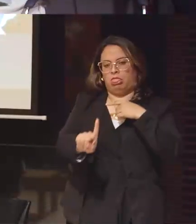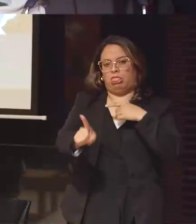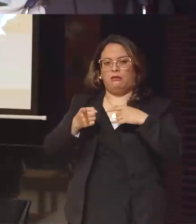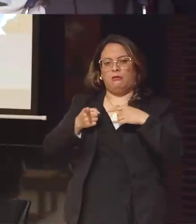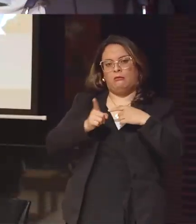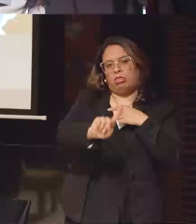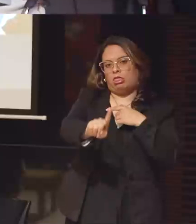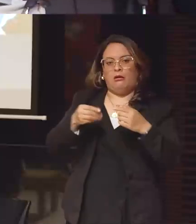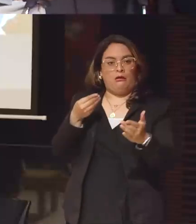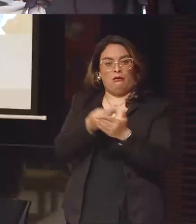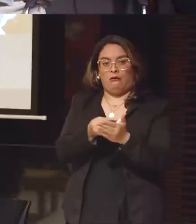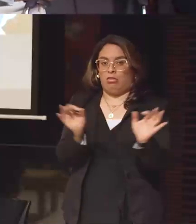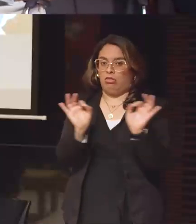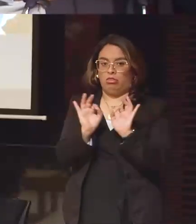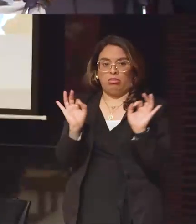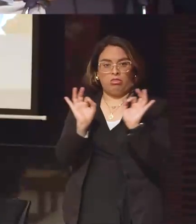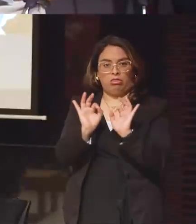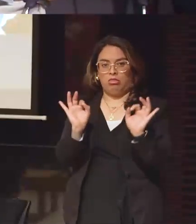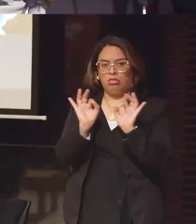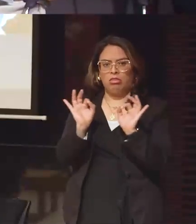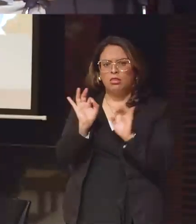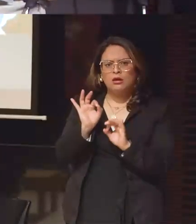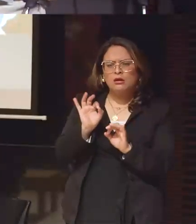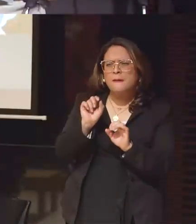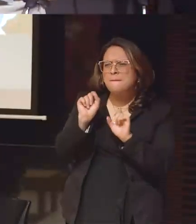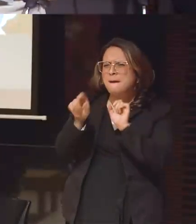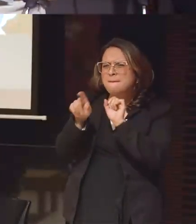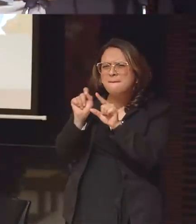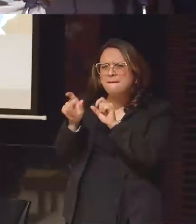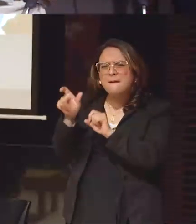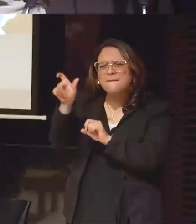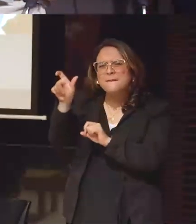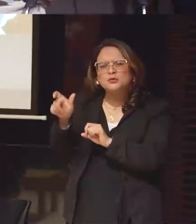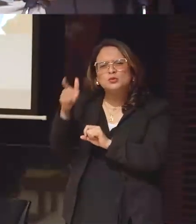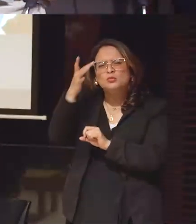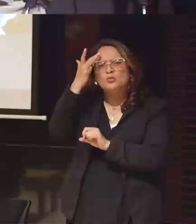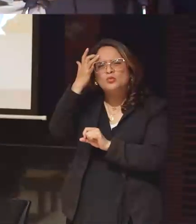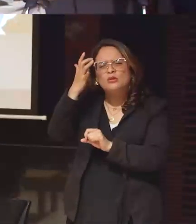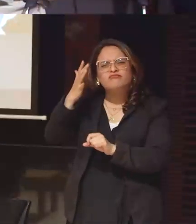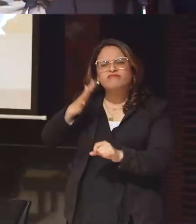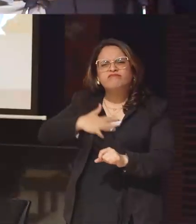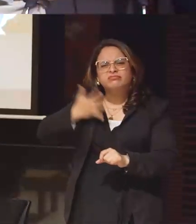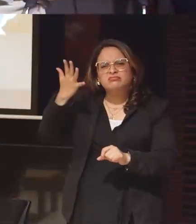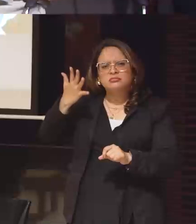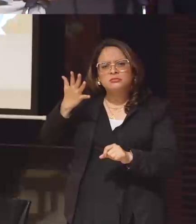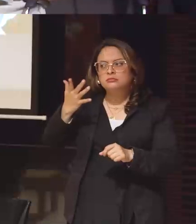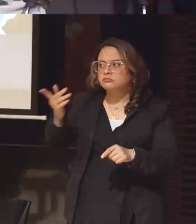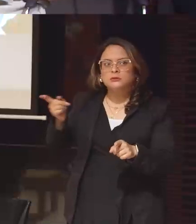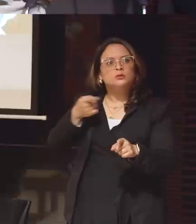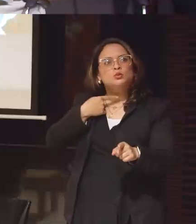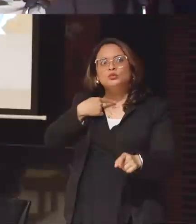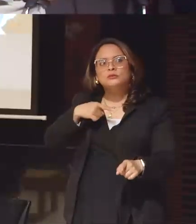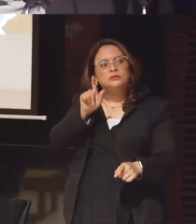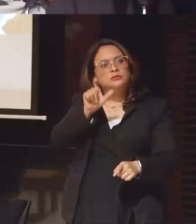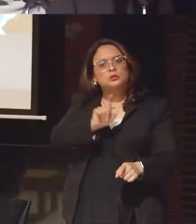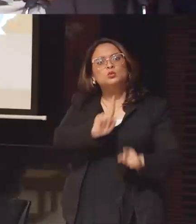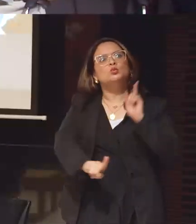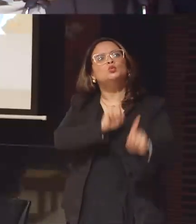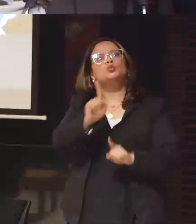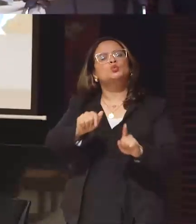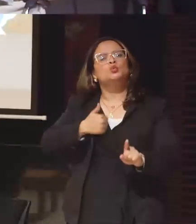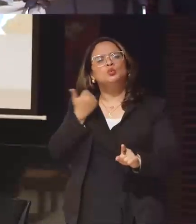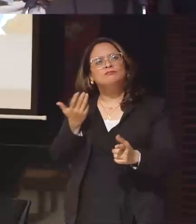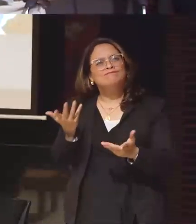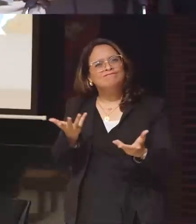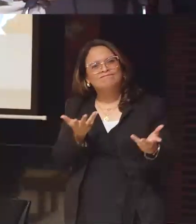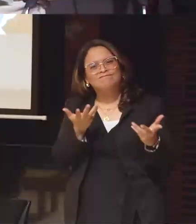las encuestas, lo que más le molesta a los usuarios es ver a los colados. Pero a la gente le